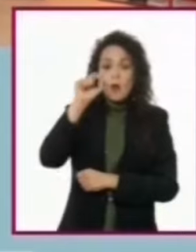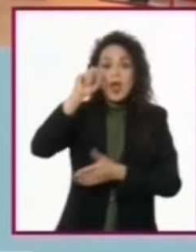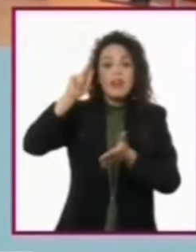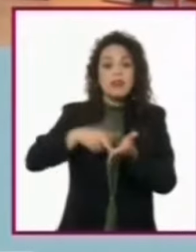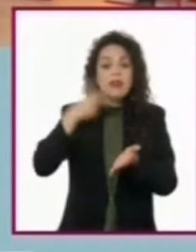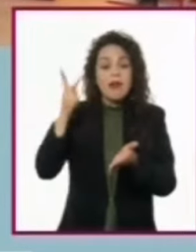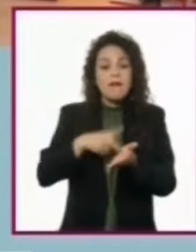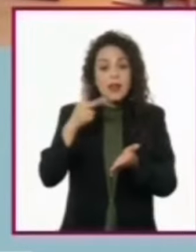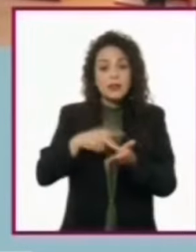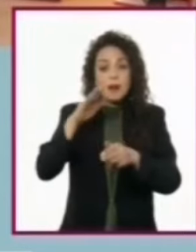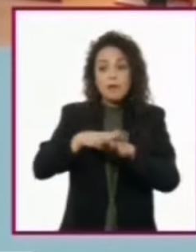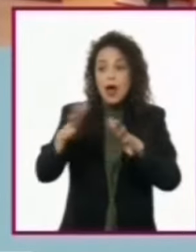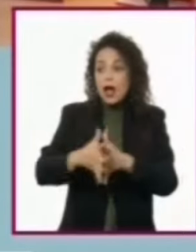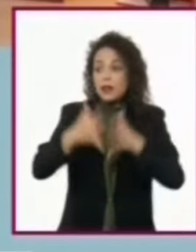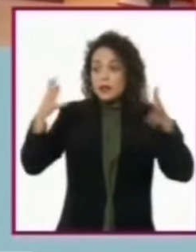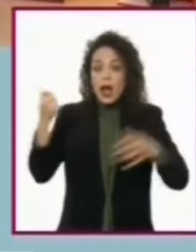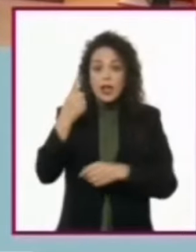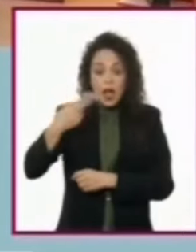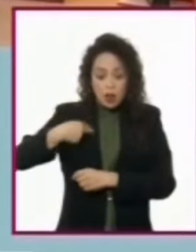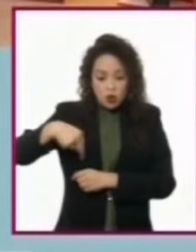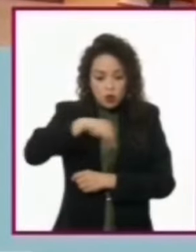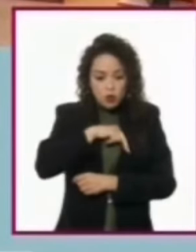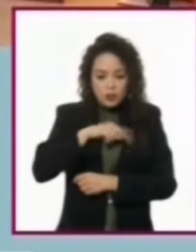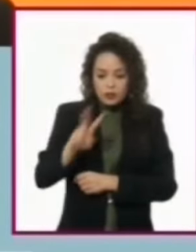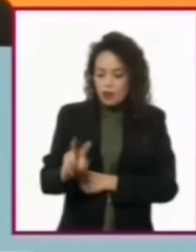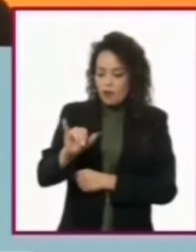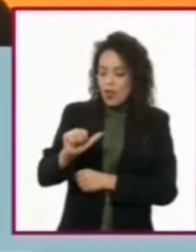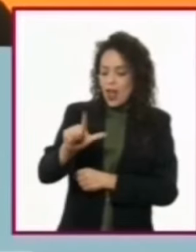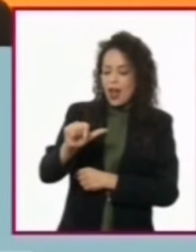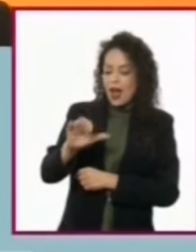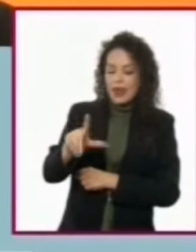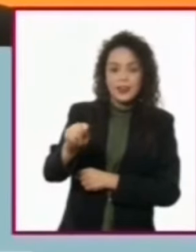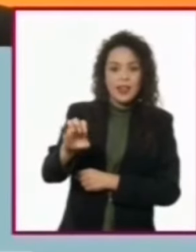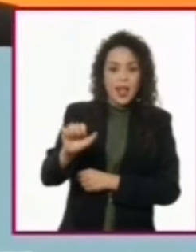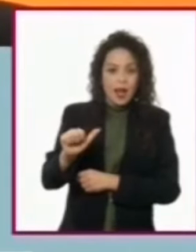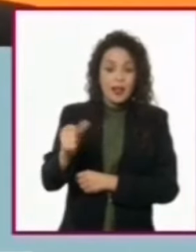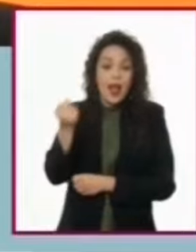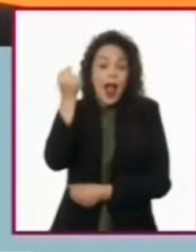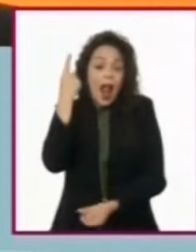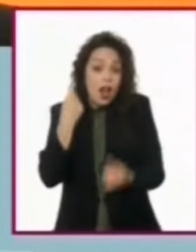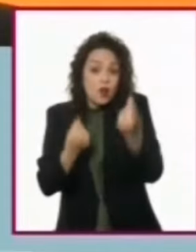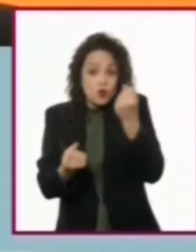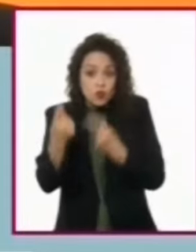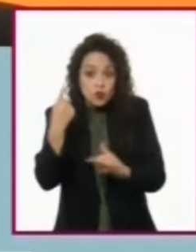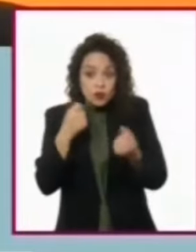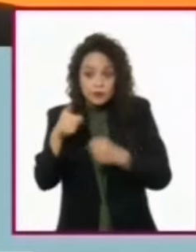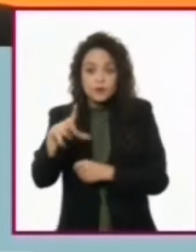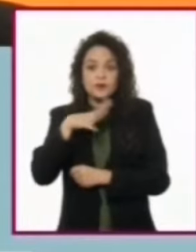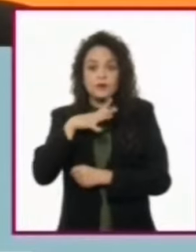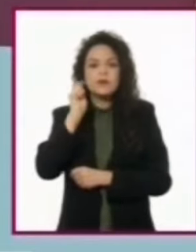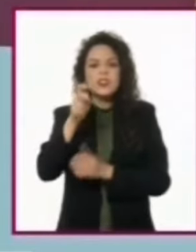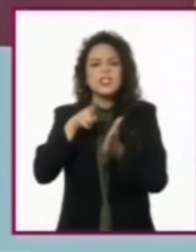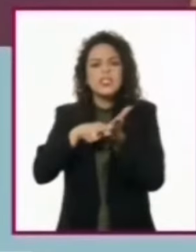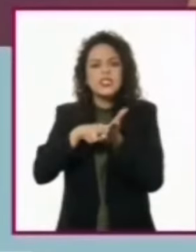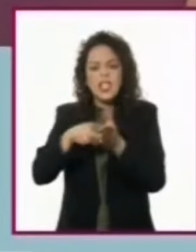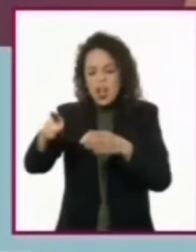el tamaño de nuestra galaxia, la Vía Láctea. Algunas de ellas contienen agujeros